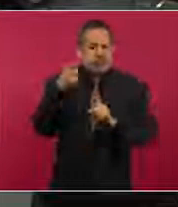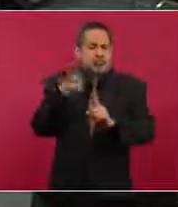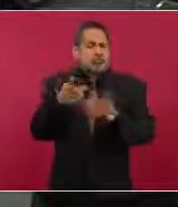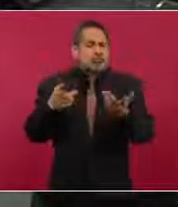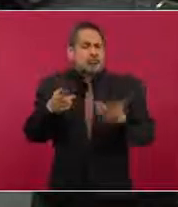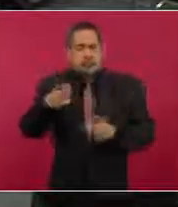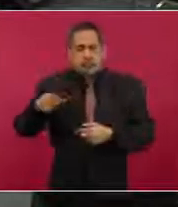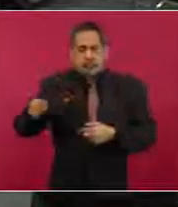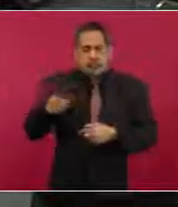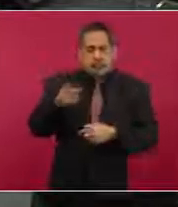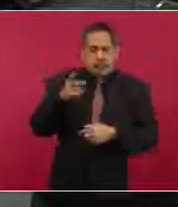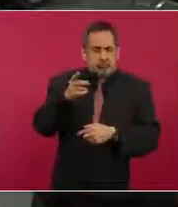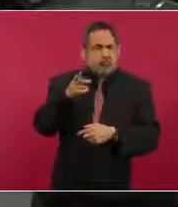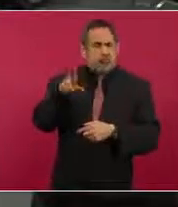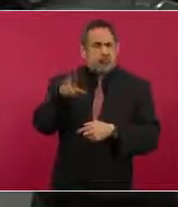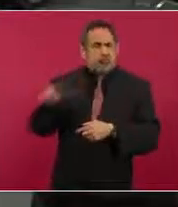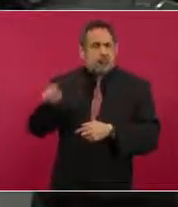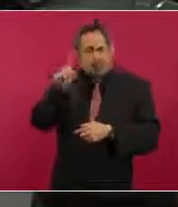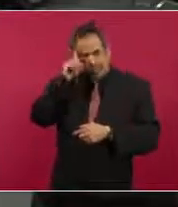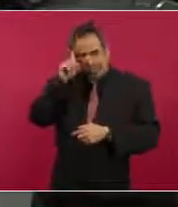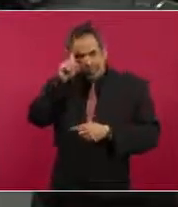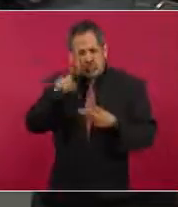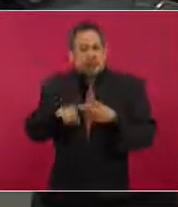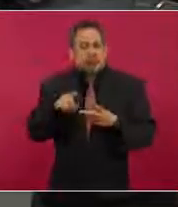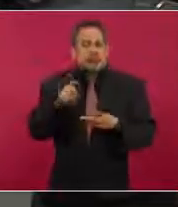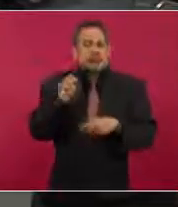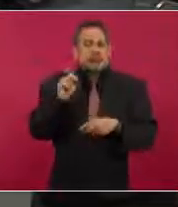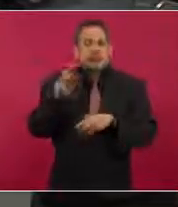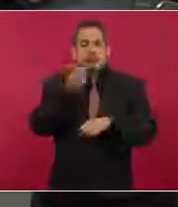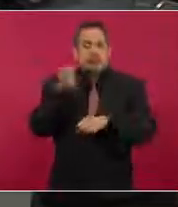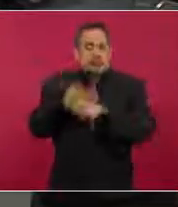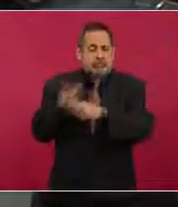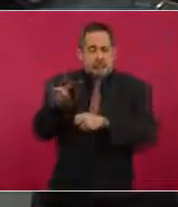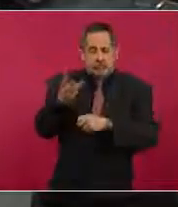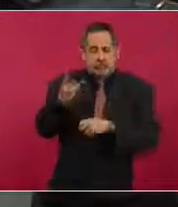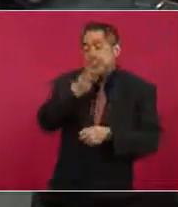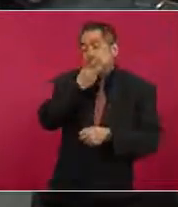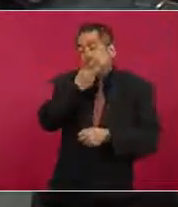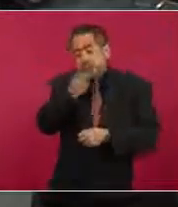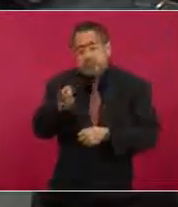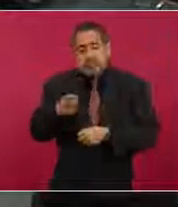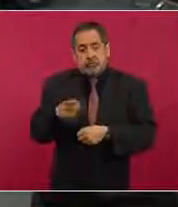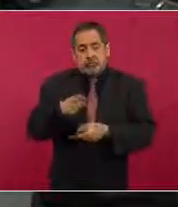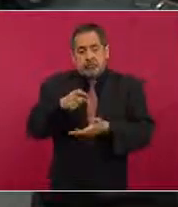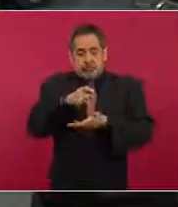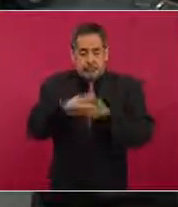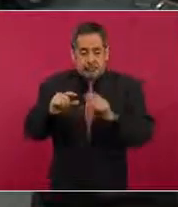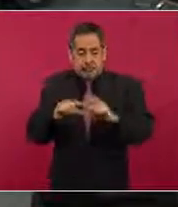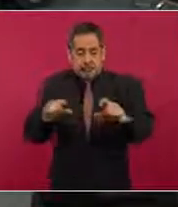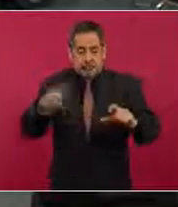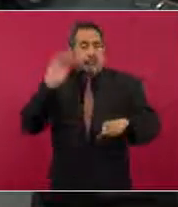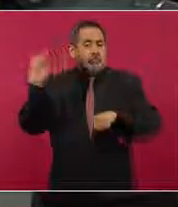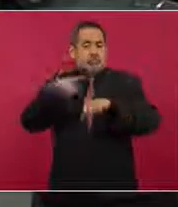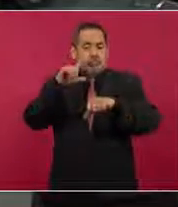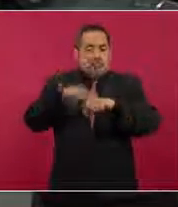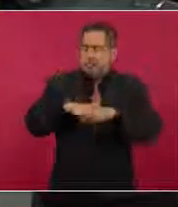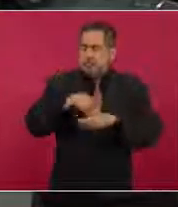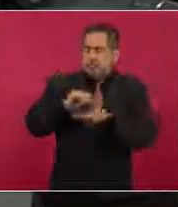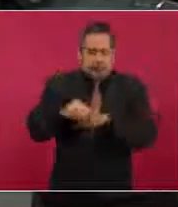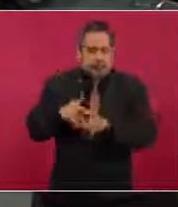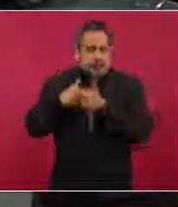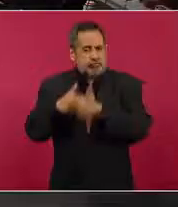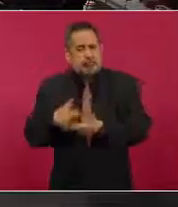usted y el doctor Hugo López-Gatell, el subsecretario, han señalado que las vacunas las está manejando la Federación y así